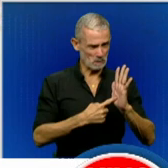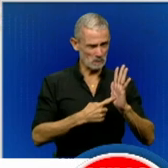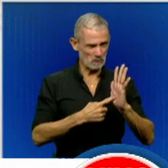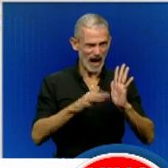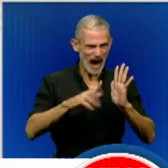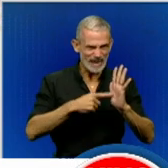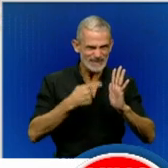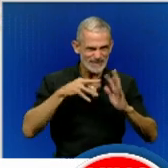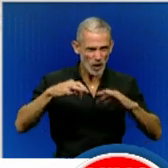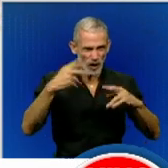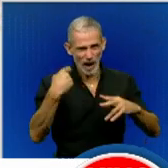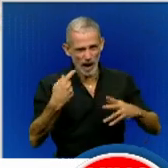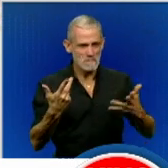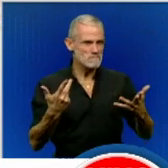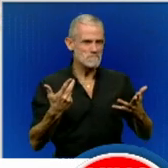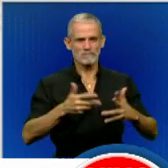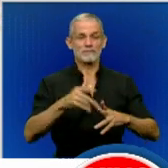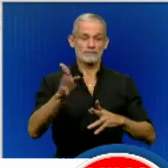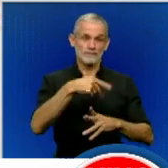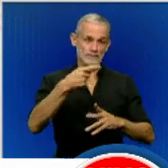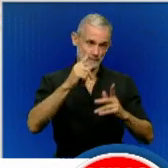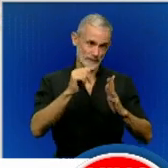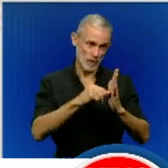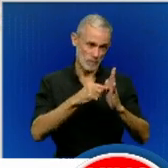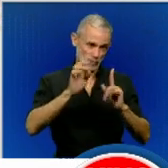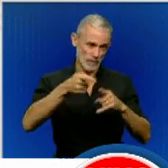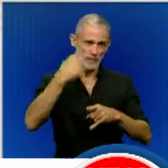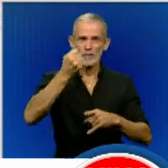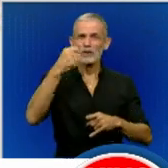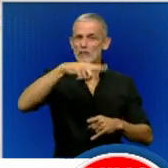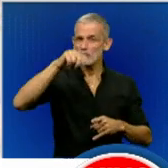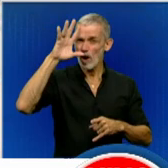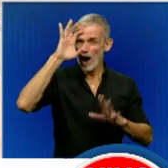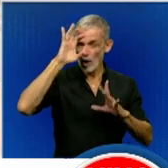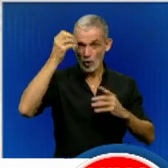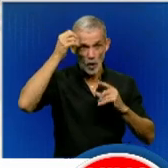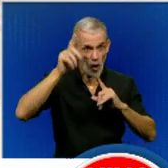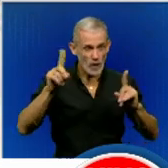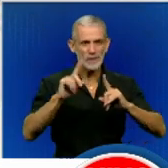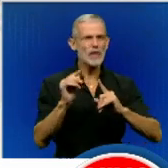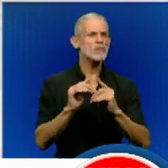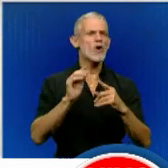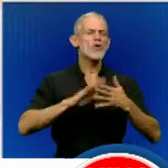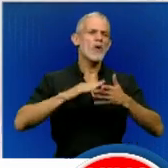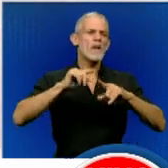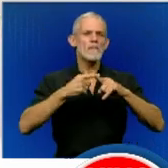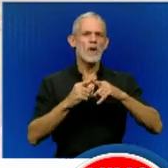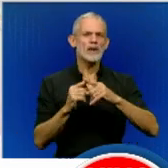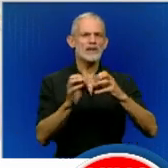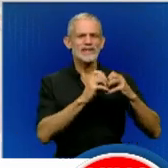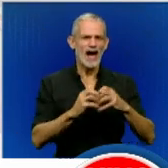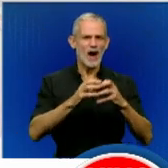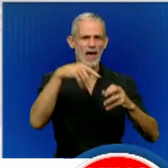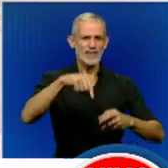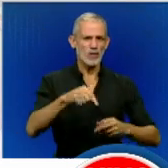cosas para recordar que es importante tener en cuenta también con las discusiones políticas actuales y que